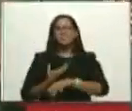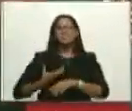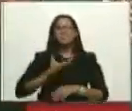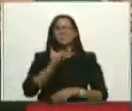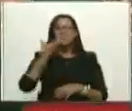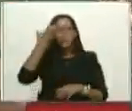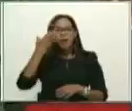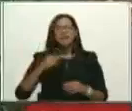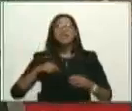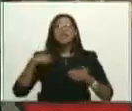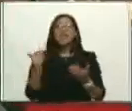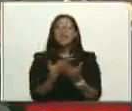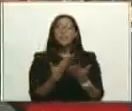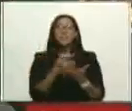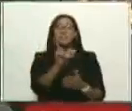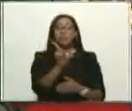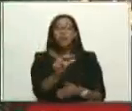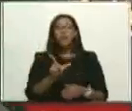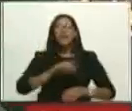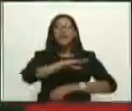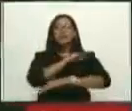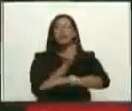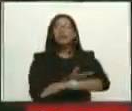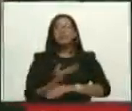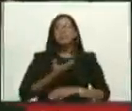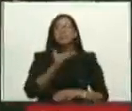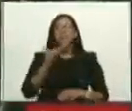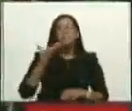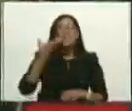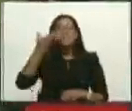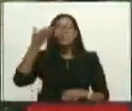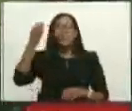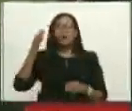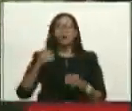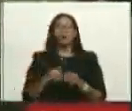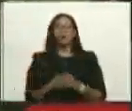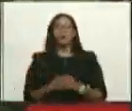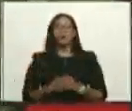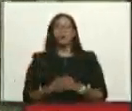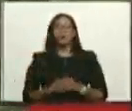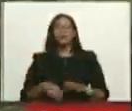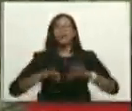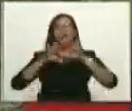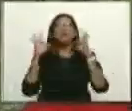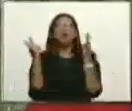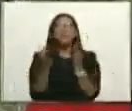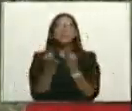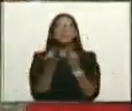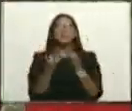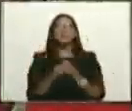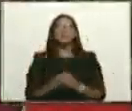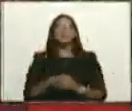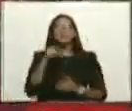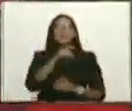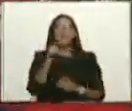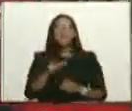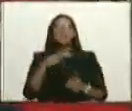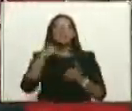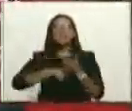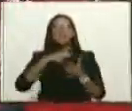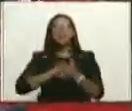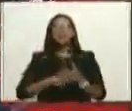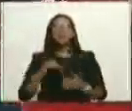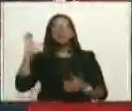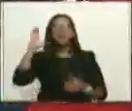Partido Socialista Unido de Venezuela es una fuerza espiritual. Es una gran familia de gente que lucha por la